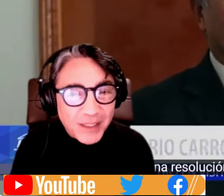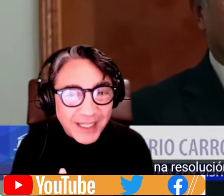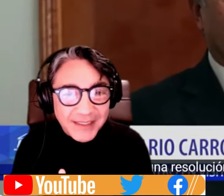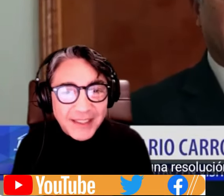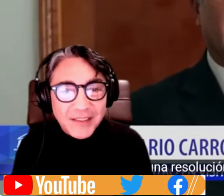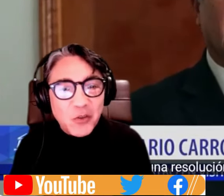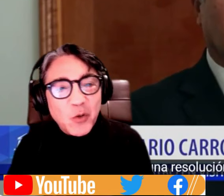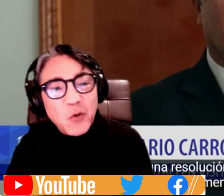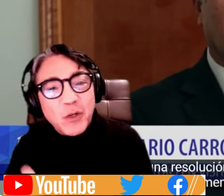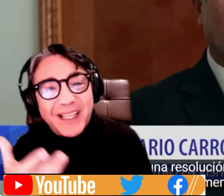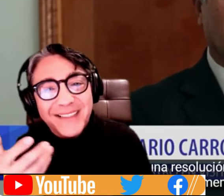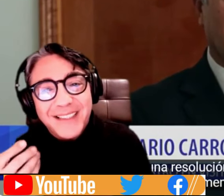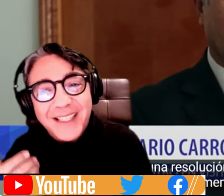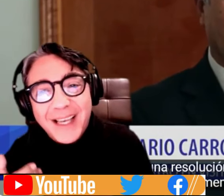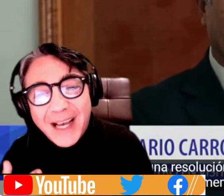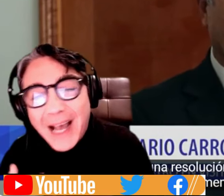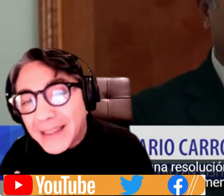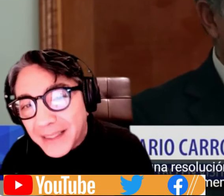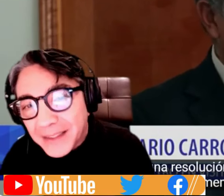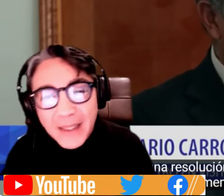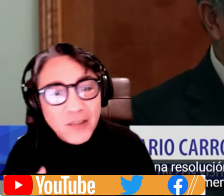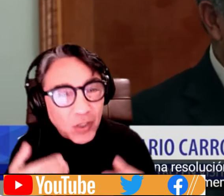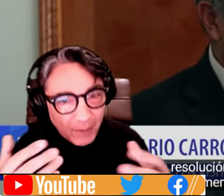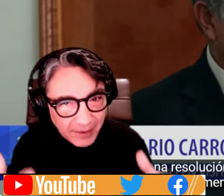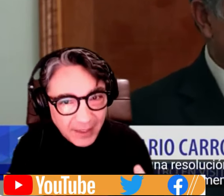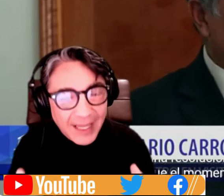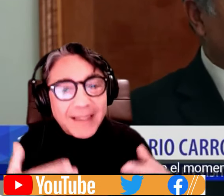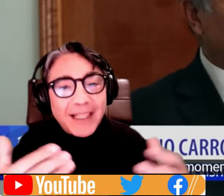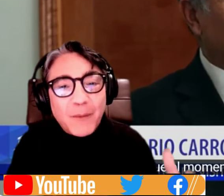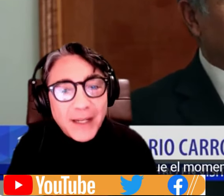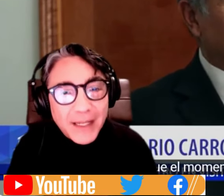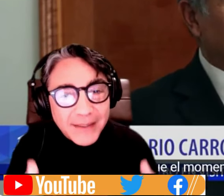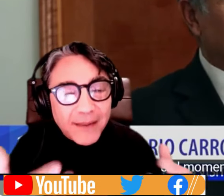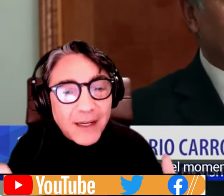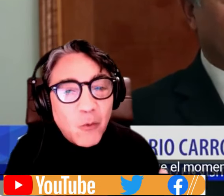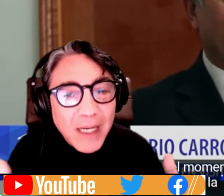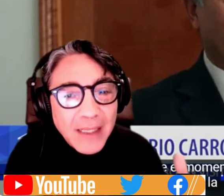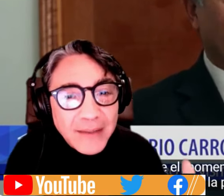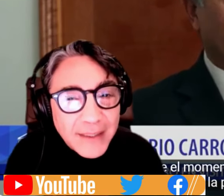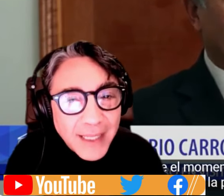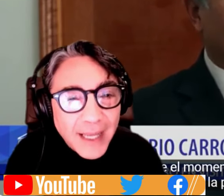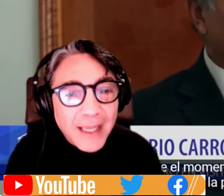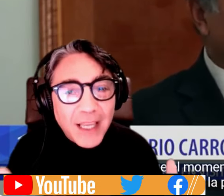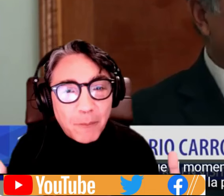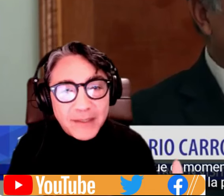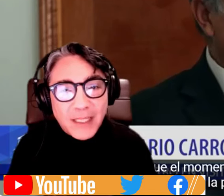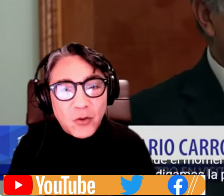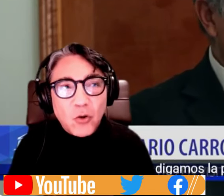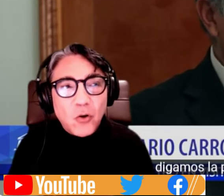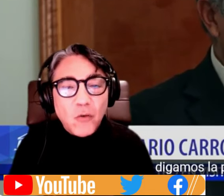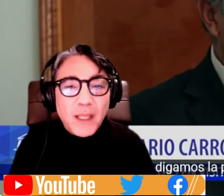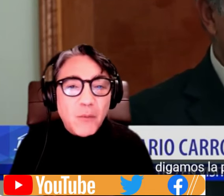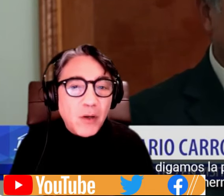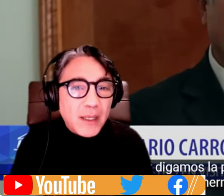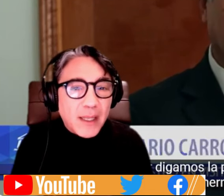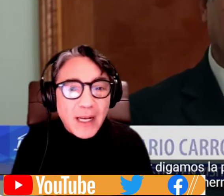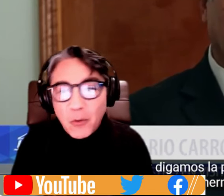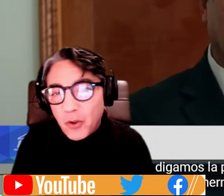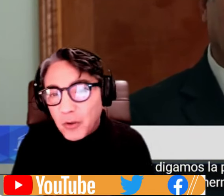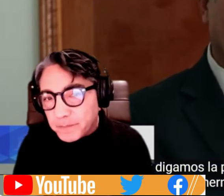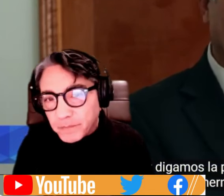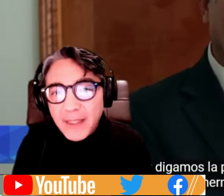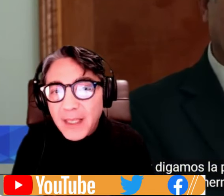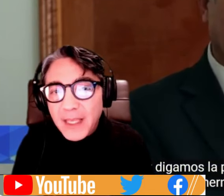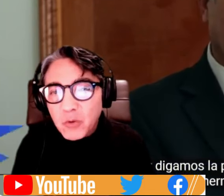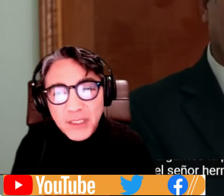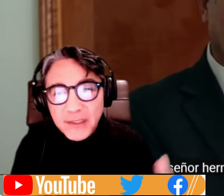pz pero esta crisis sin duda alguna que existía antes y es solamente esta la manera a través de la cual se está expresando no nos olvidemos que el